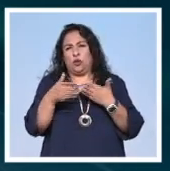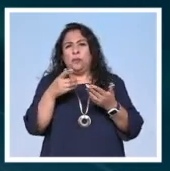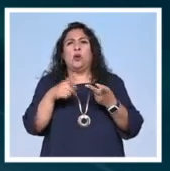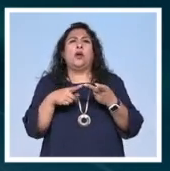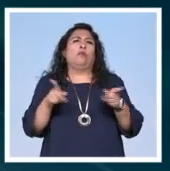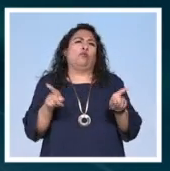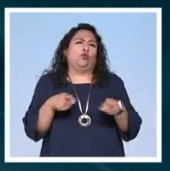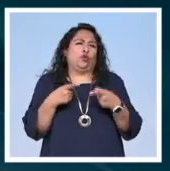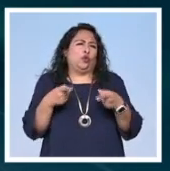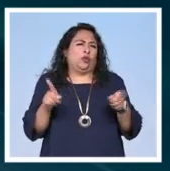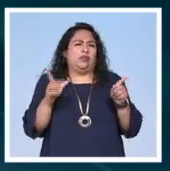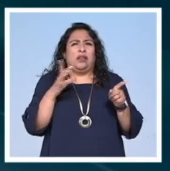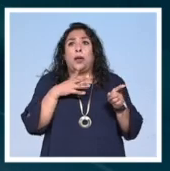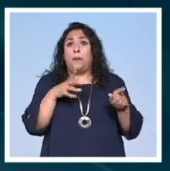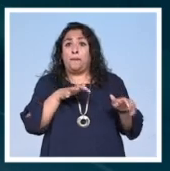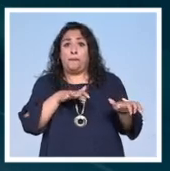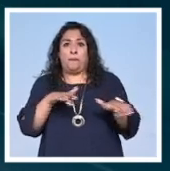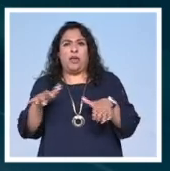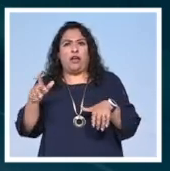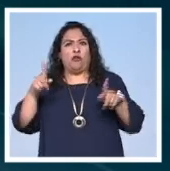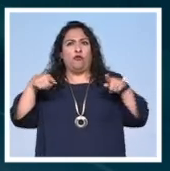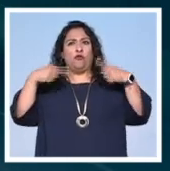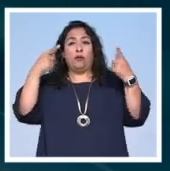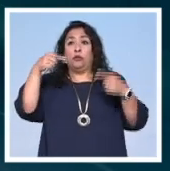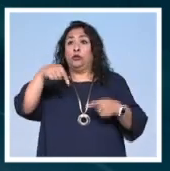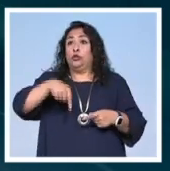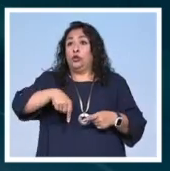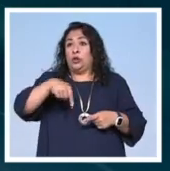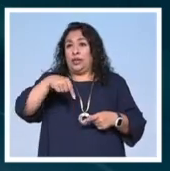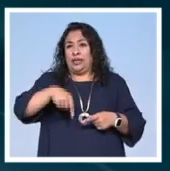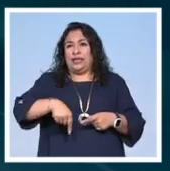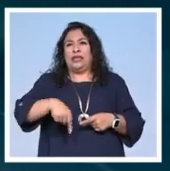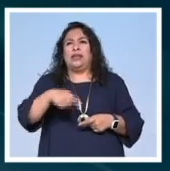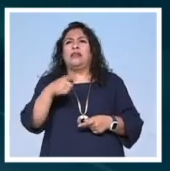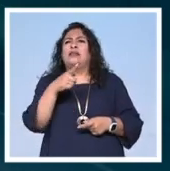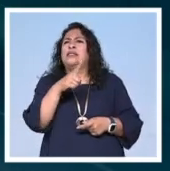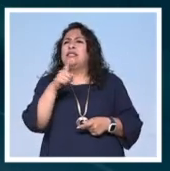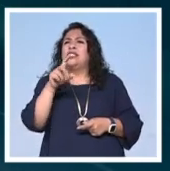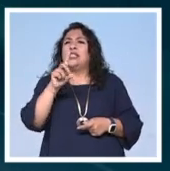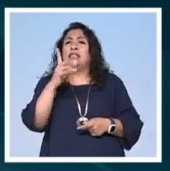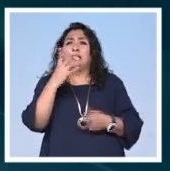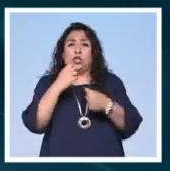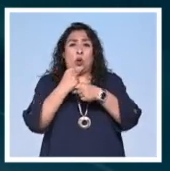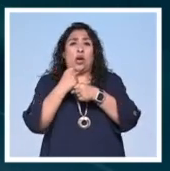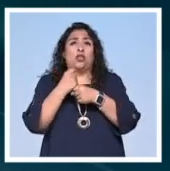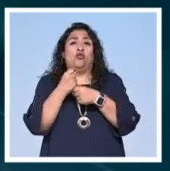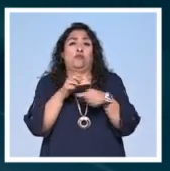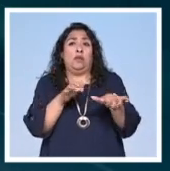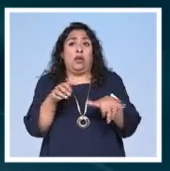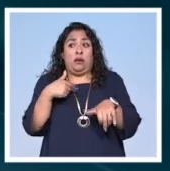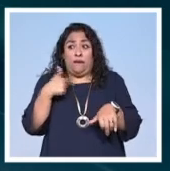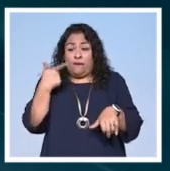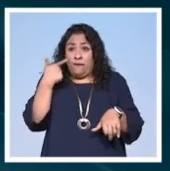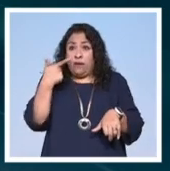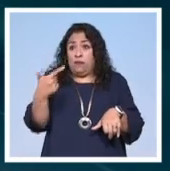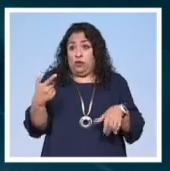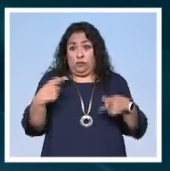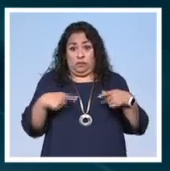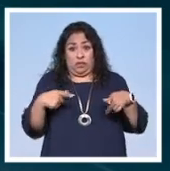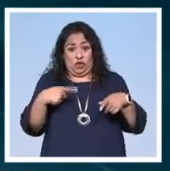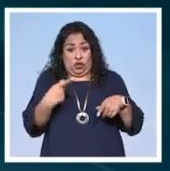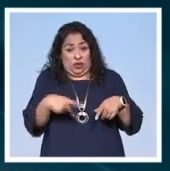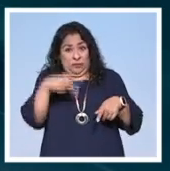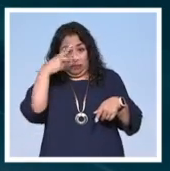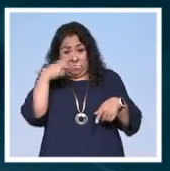música hay un piano muy famoso aquí que es un steinway de 135 años entonces nos dimos cuenta que los mismos pianistas